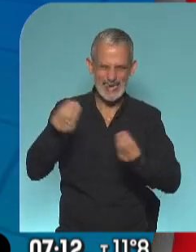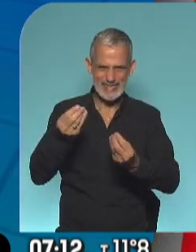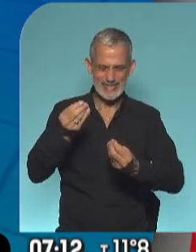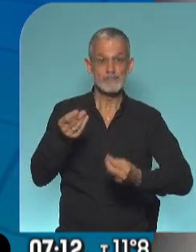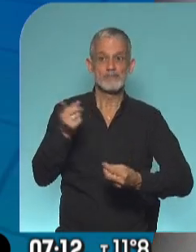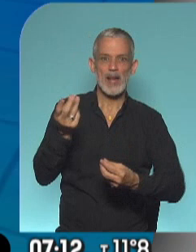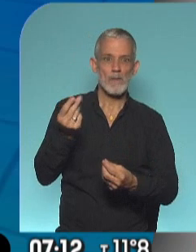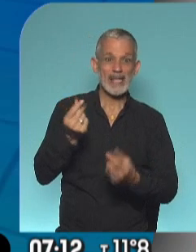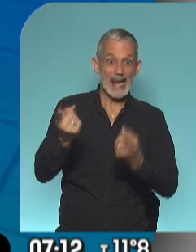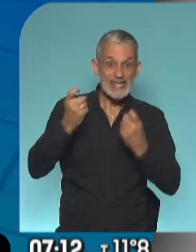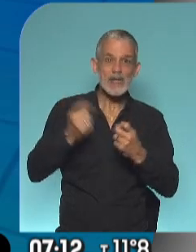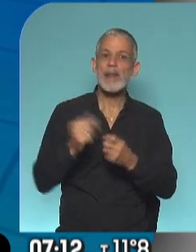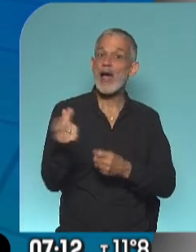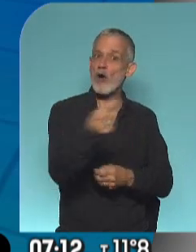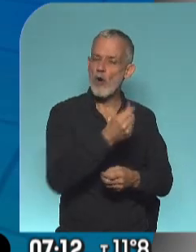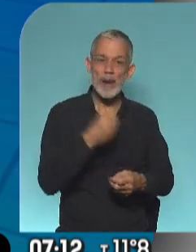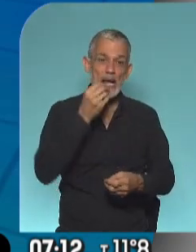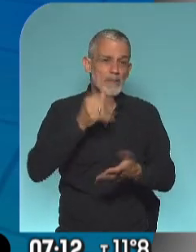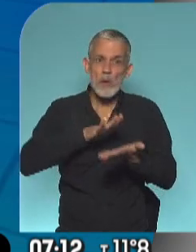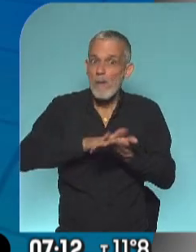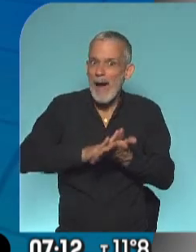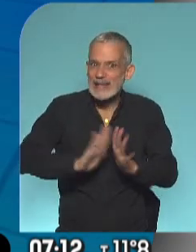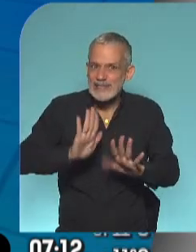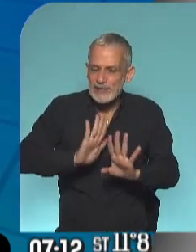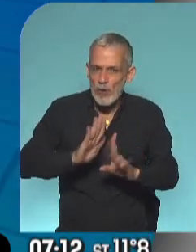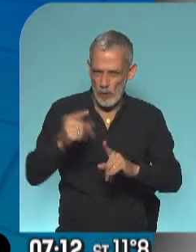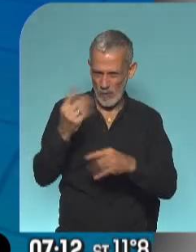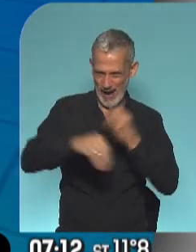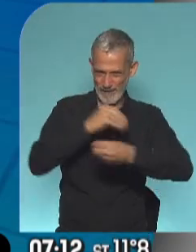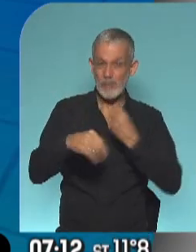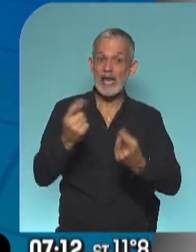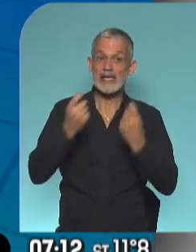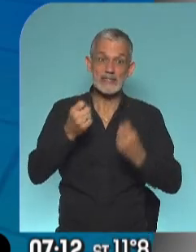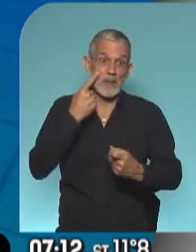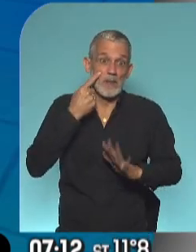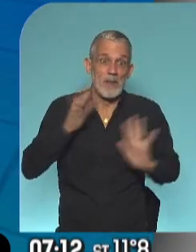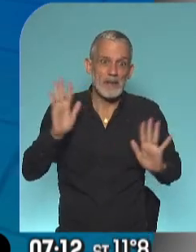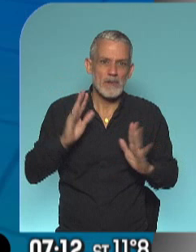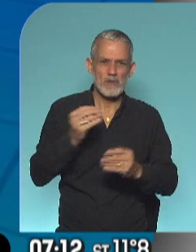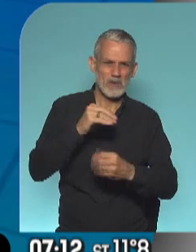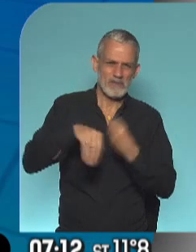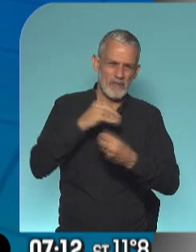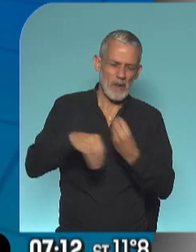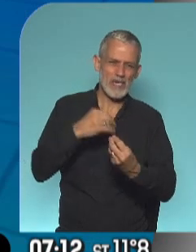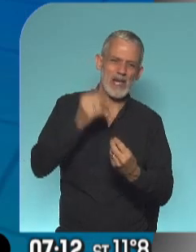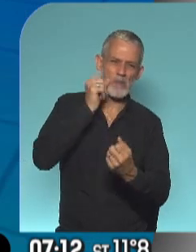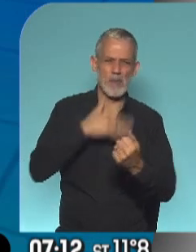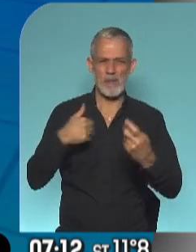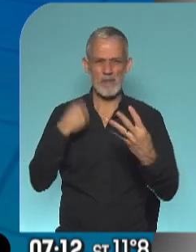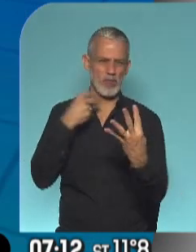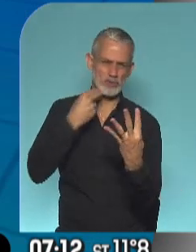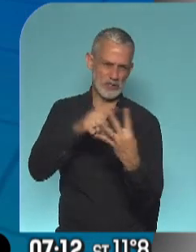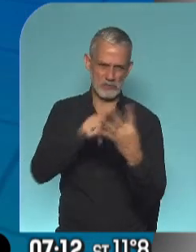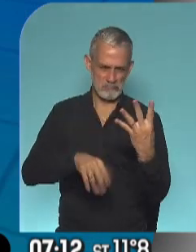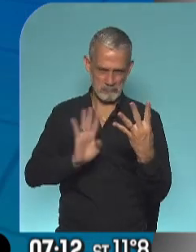que se necesita para comprar alimentos básicos que necesita una familia para vivir, digamos. Una familia tipo. Claro, una familia